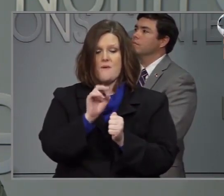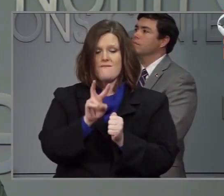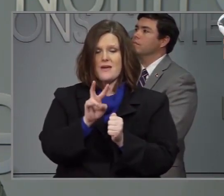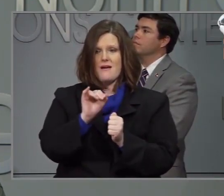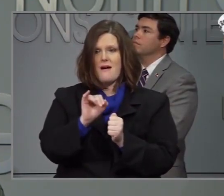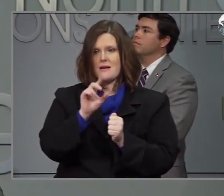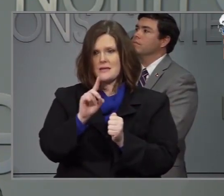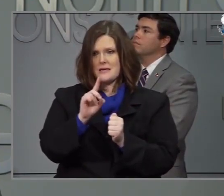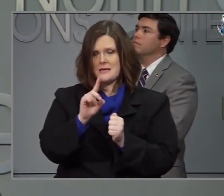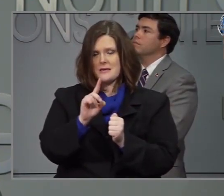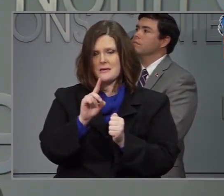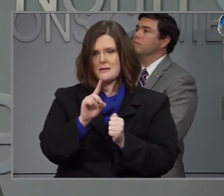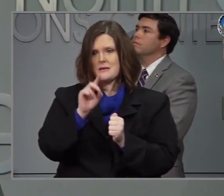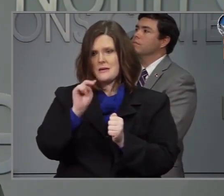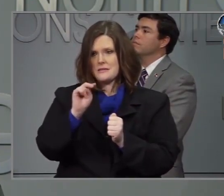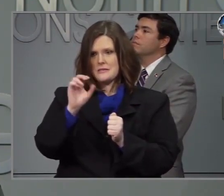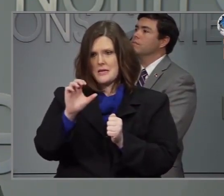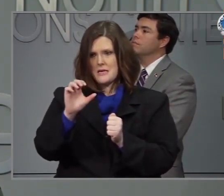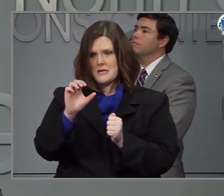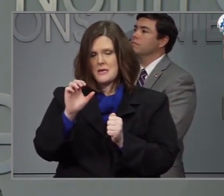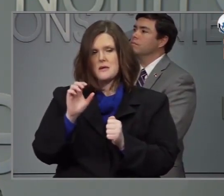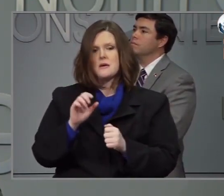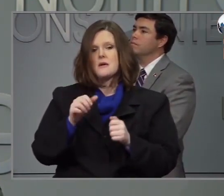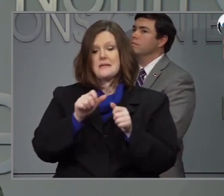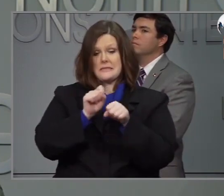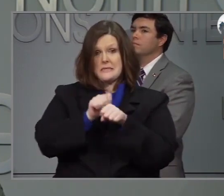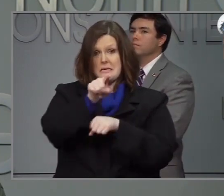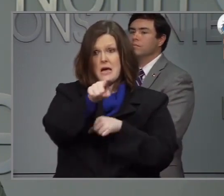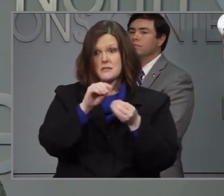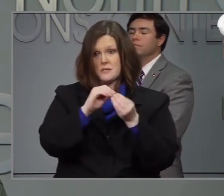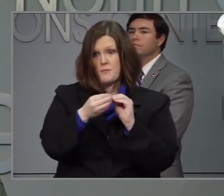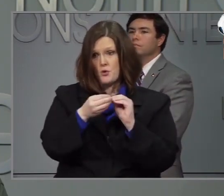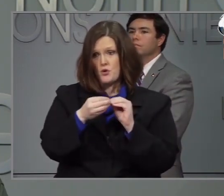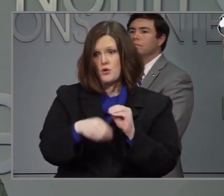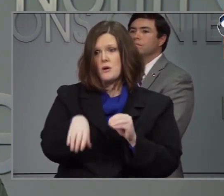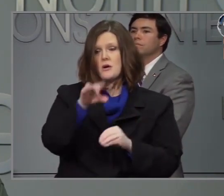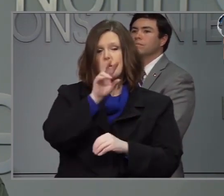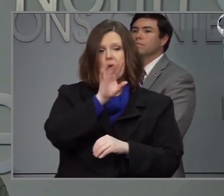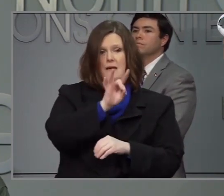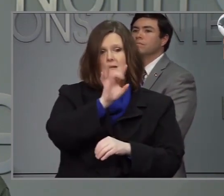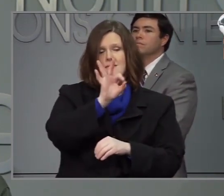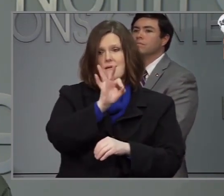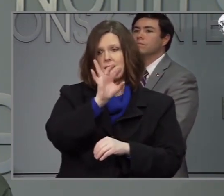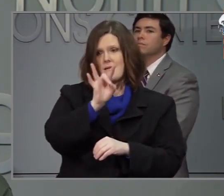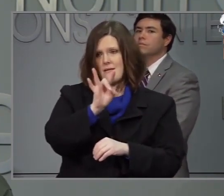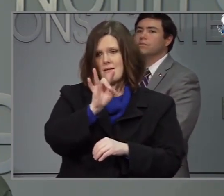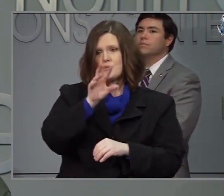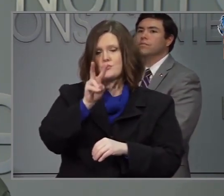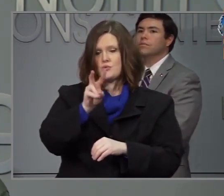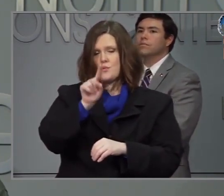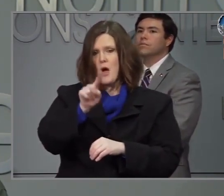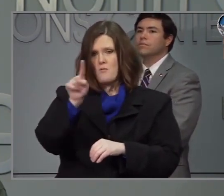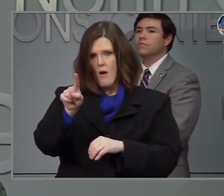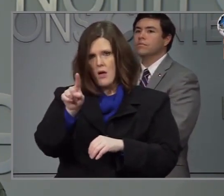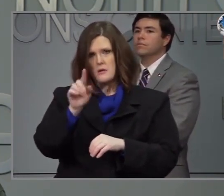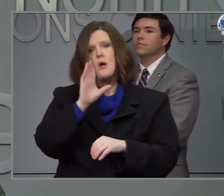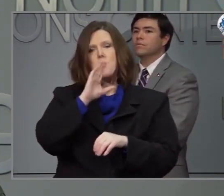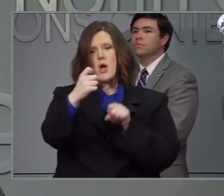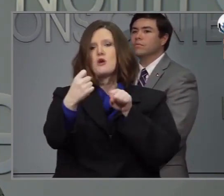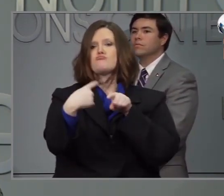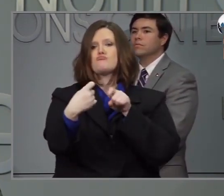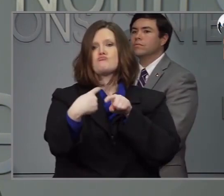c/v y de nc 81 y para él